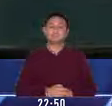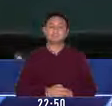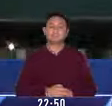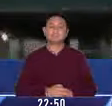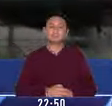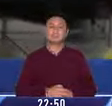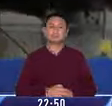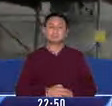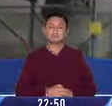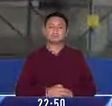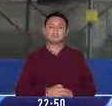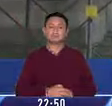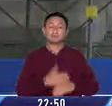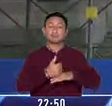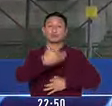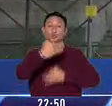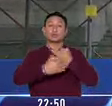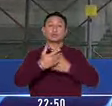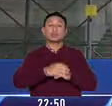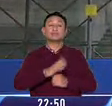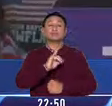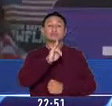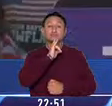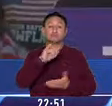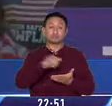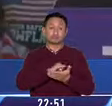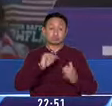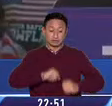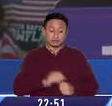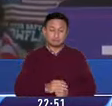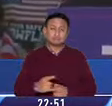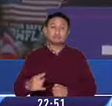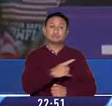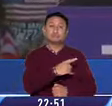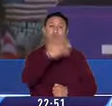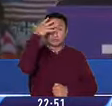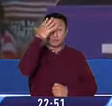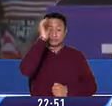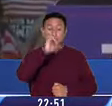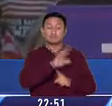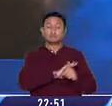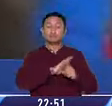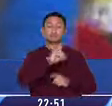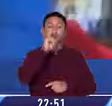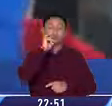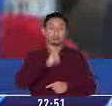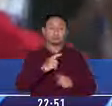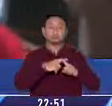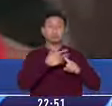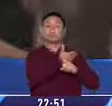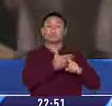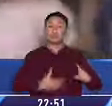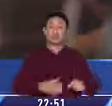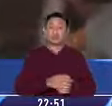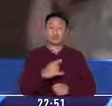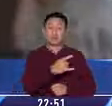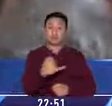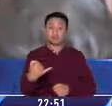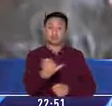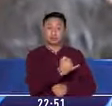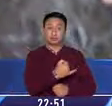Un jurado federal de Manhattan en Estados Unidos encontró culpable de abuso sexual al expresidente Donald